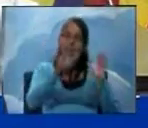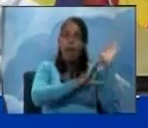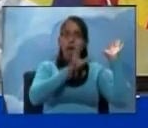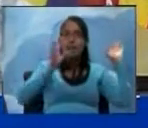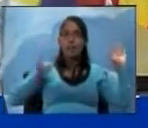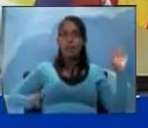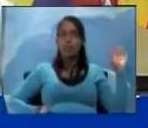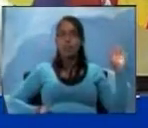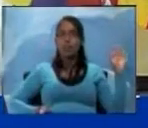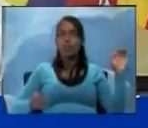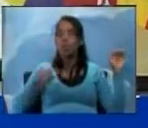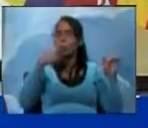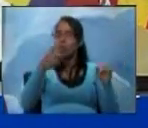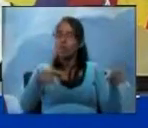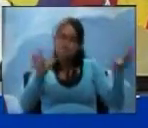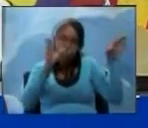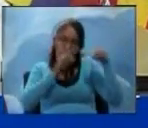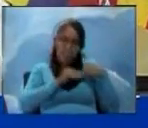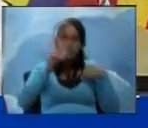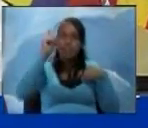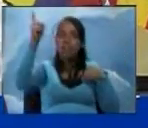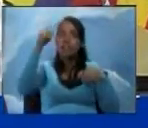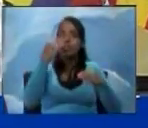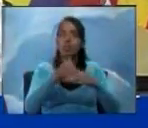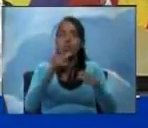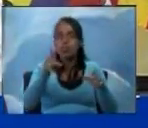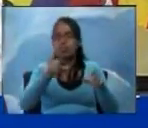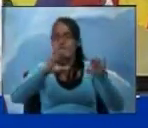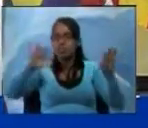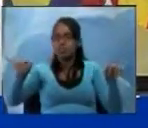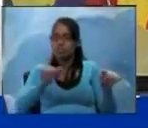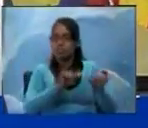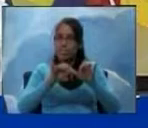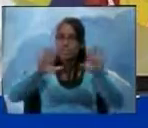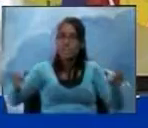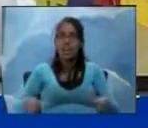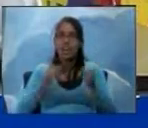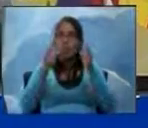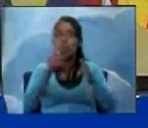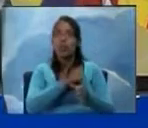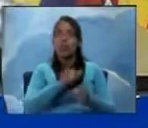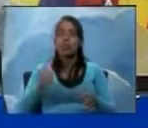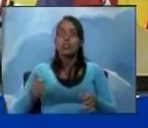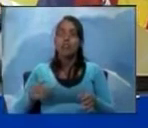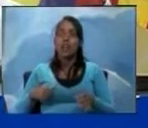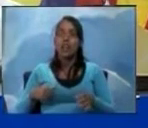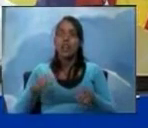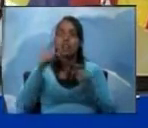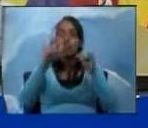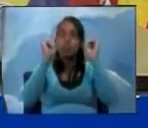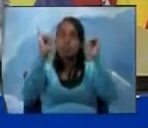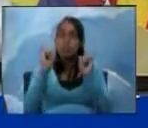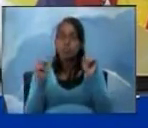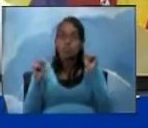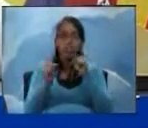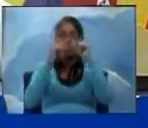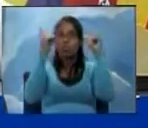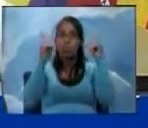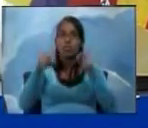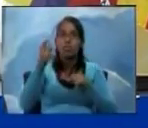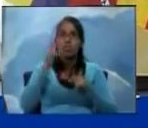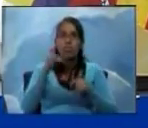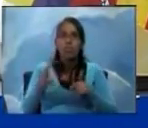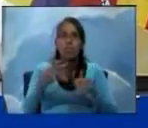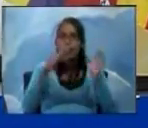Cristo, cuando lo aceptas a Él como tu Salvador personal, tú mismo te sorprendes cuando te ves en